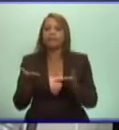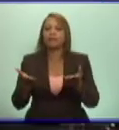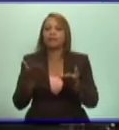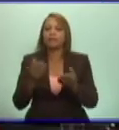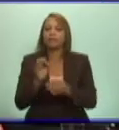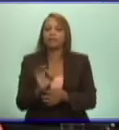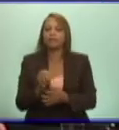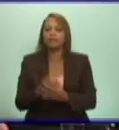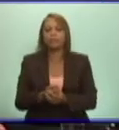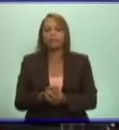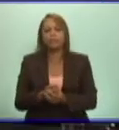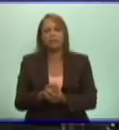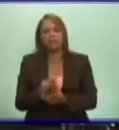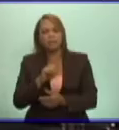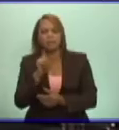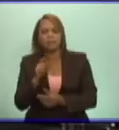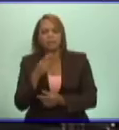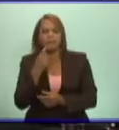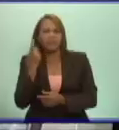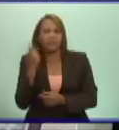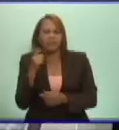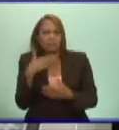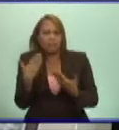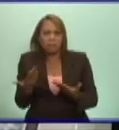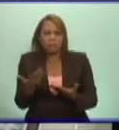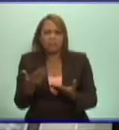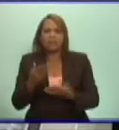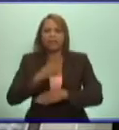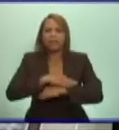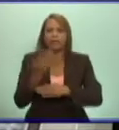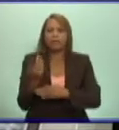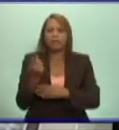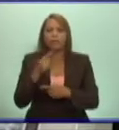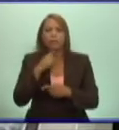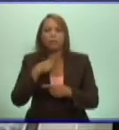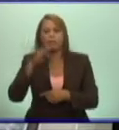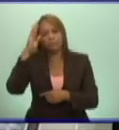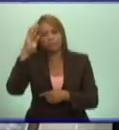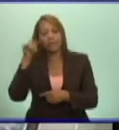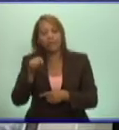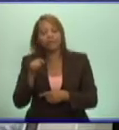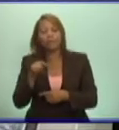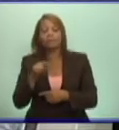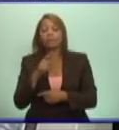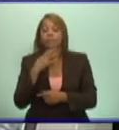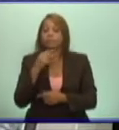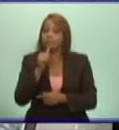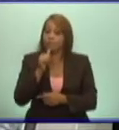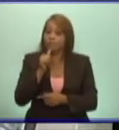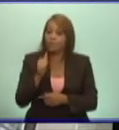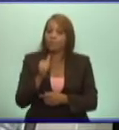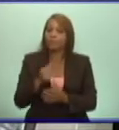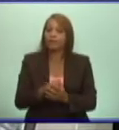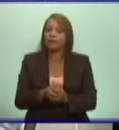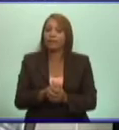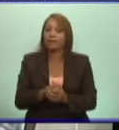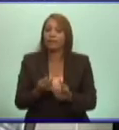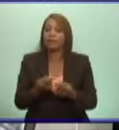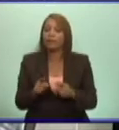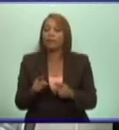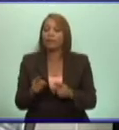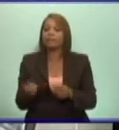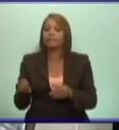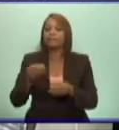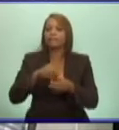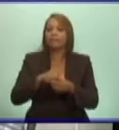Profe, ¿qué no puede faltar en ese Árbol de la Patria? Este Árbol de la Patria, porque ha sido el que más se ha preguntado. Primero, porque abarca las edades más sencillas de los